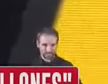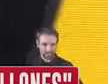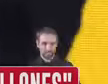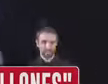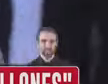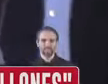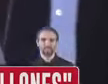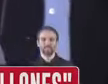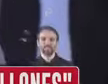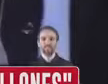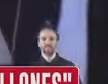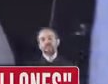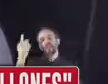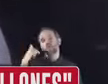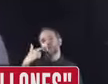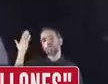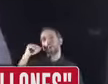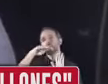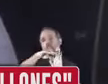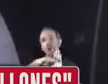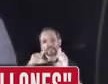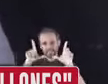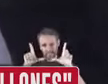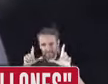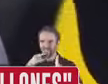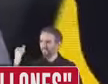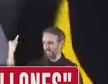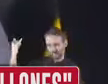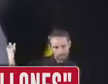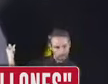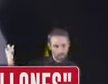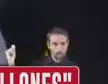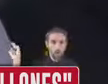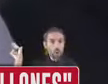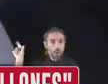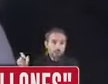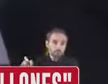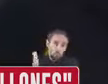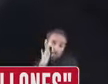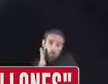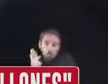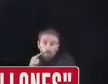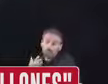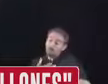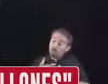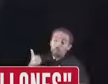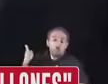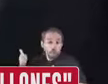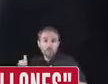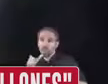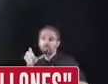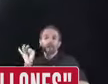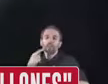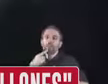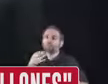y otro día en un programa de televisión decía un funcionario que la verdad que me cae muy bien no lo voy a criticar porque me cae muy bien me parece un tipo